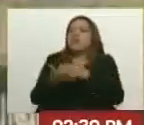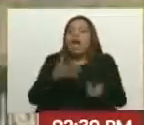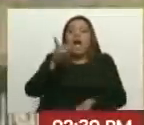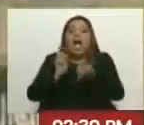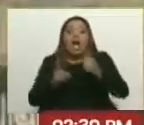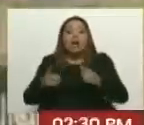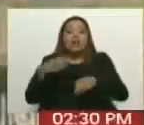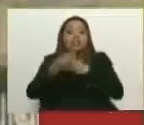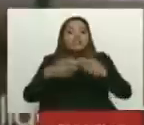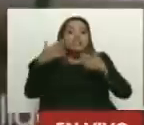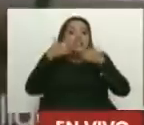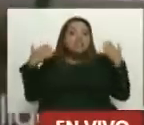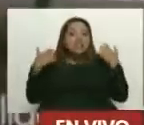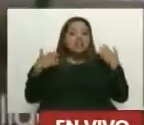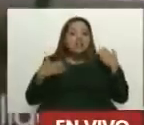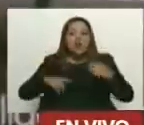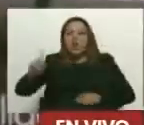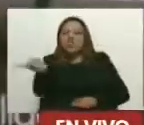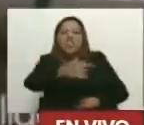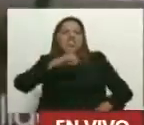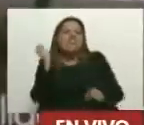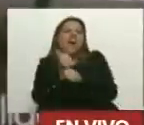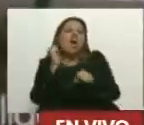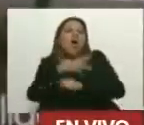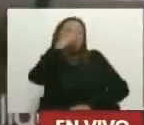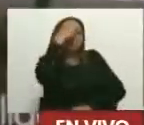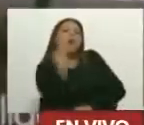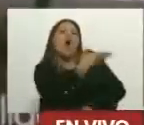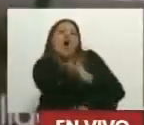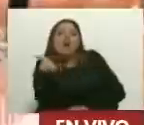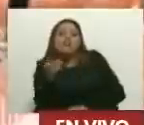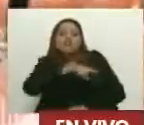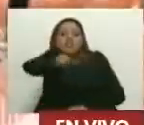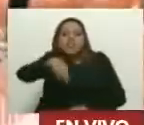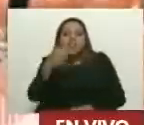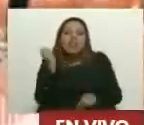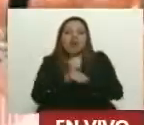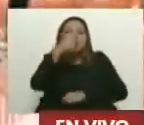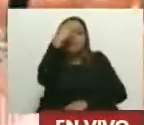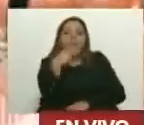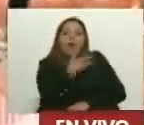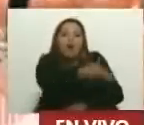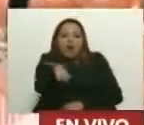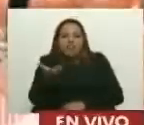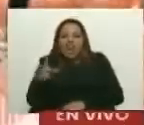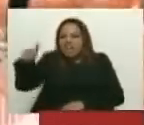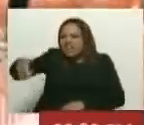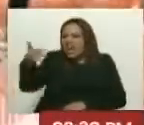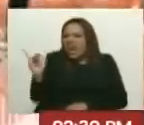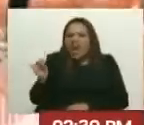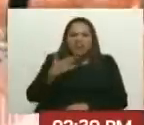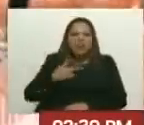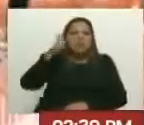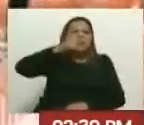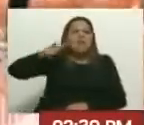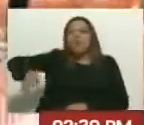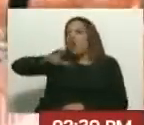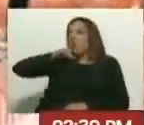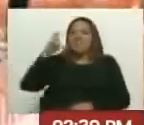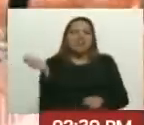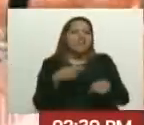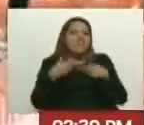Tigre, chico. Cuerde campesino, todo. Campesino. Que es lo que tenían aquí, un piazo de pueblo